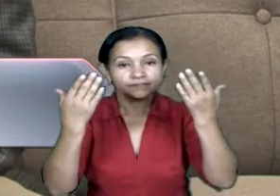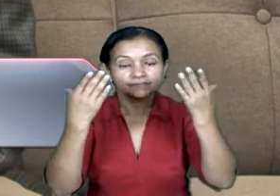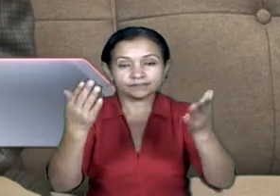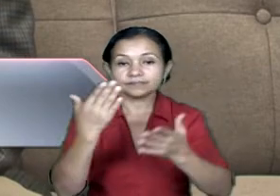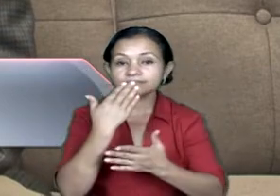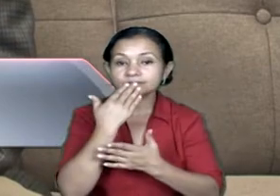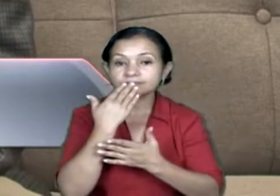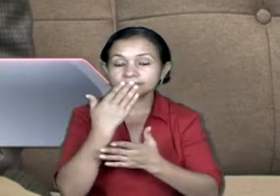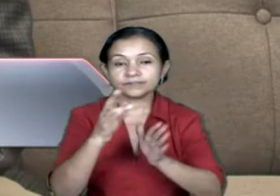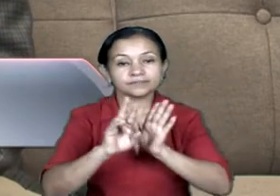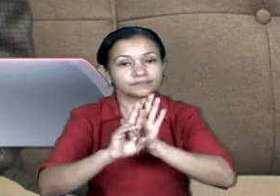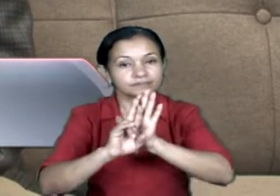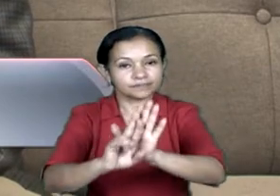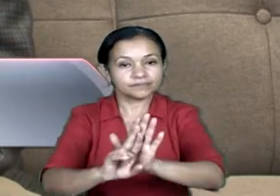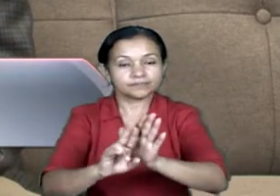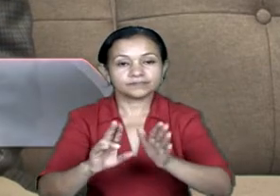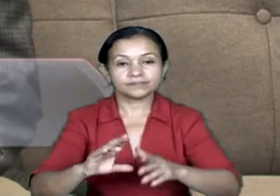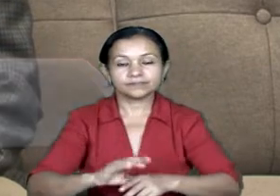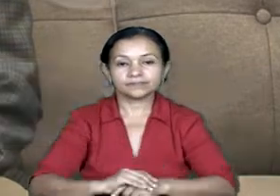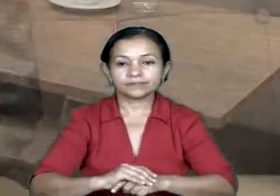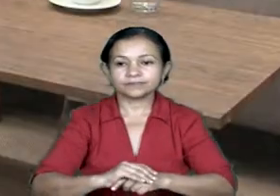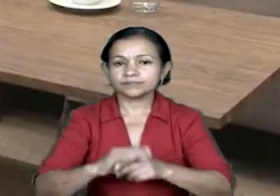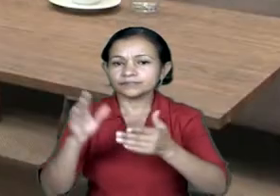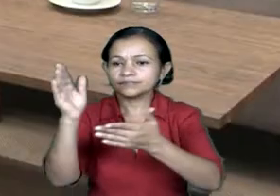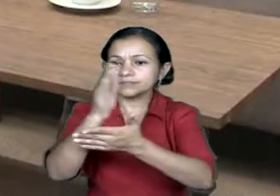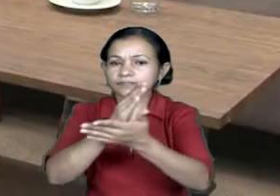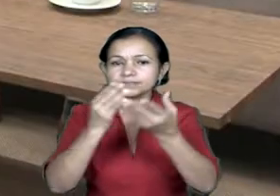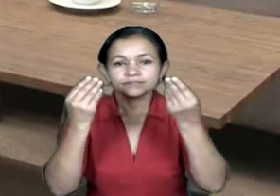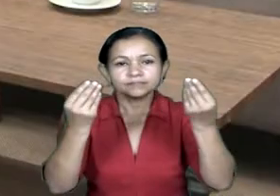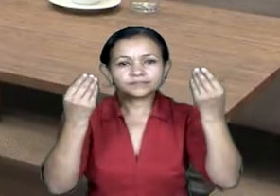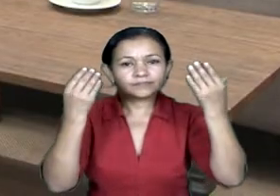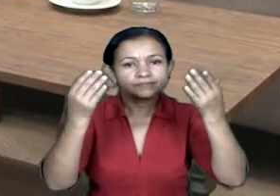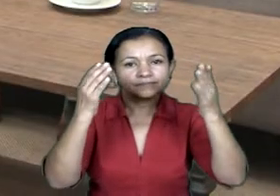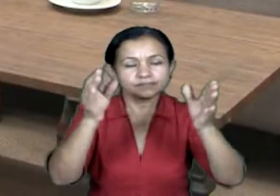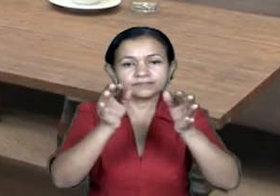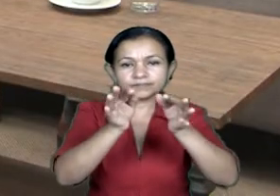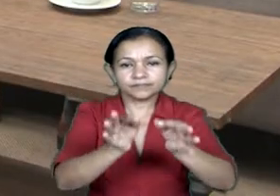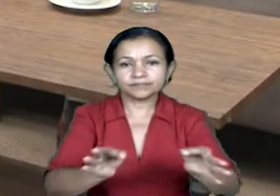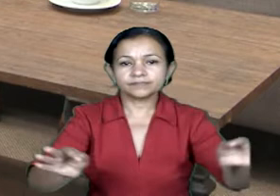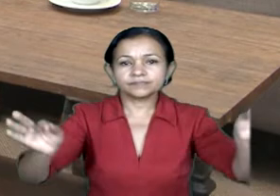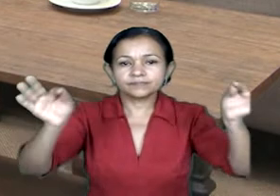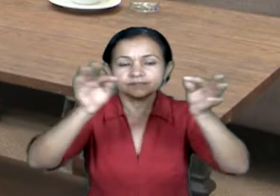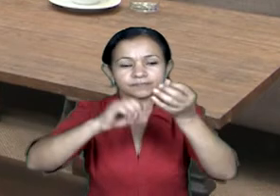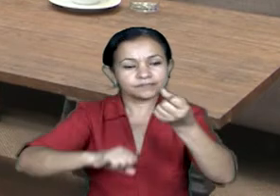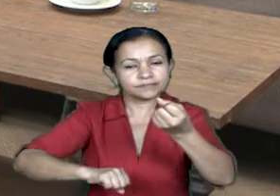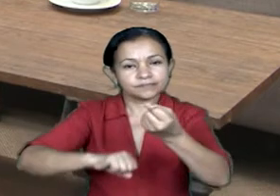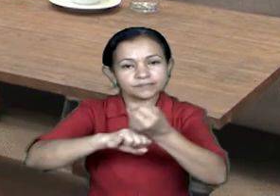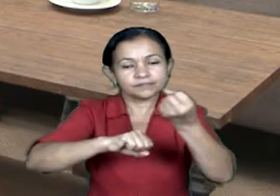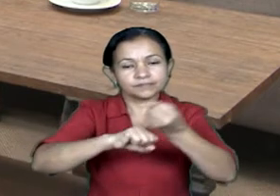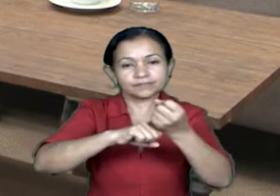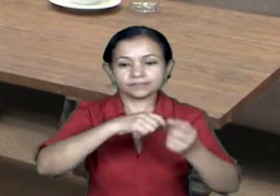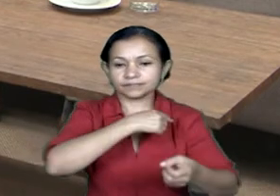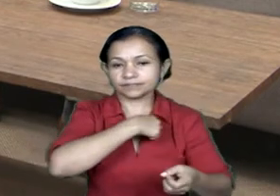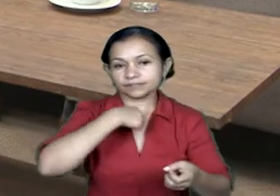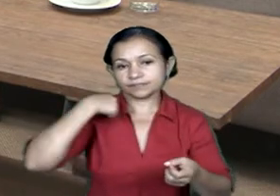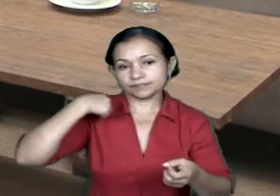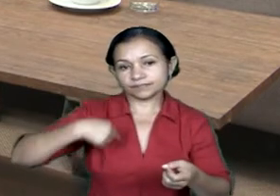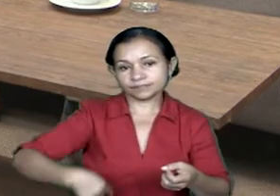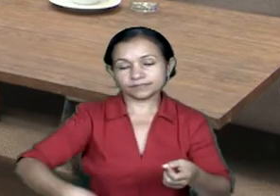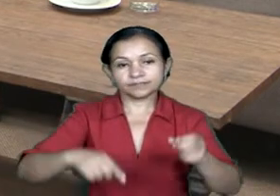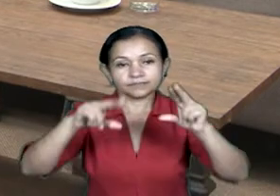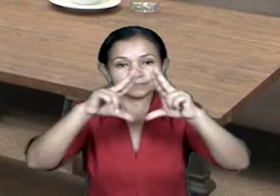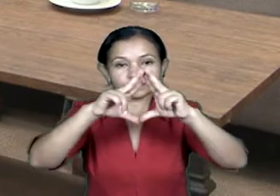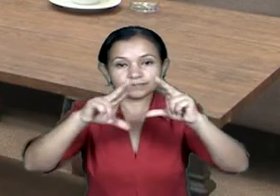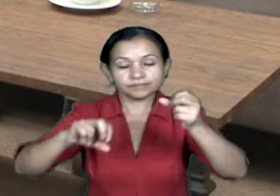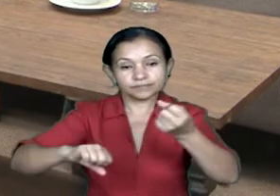buenos resultados. Y en muchas áreas, cuando se trata de cooperación, China-Taiwán, ajá, ha colaborado con Nicaragua